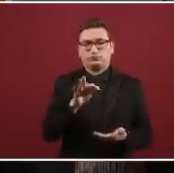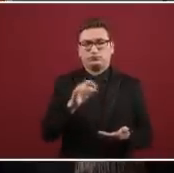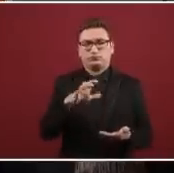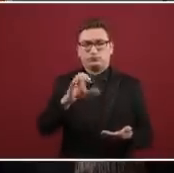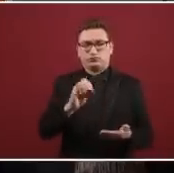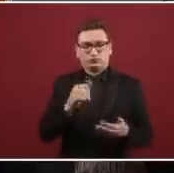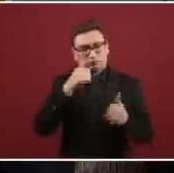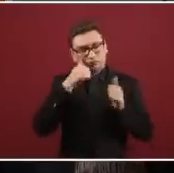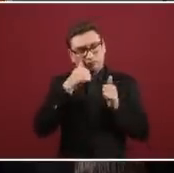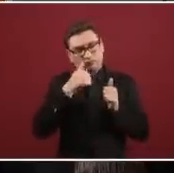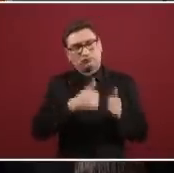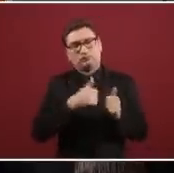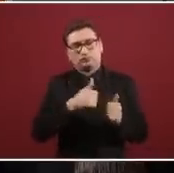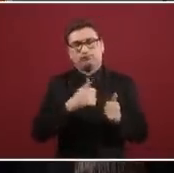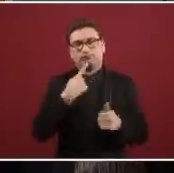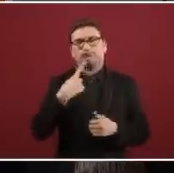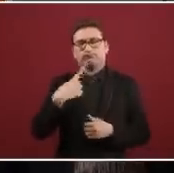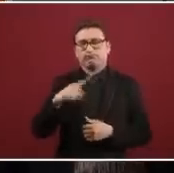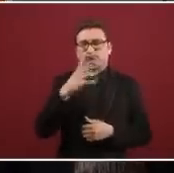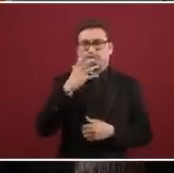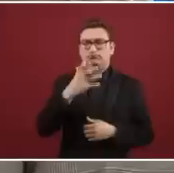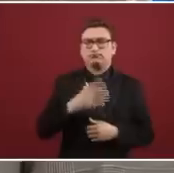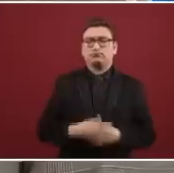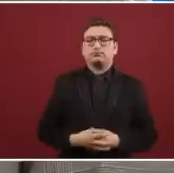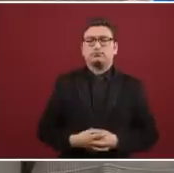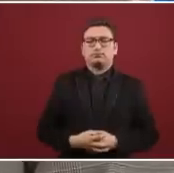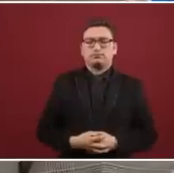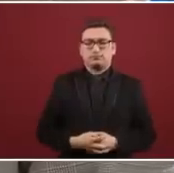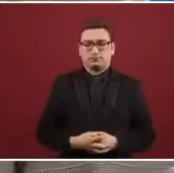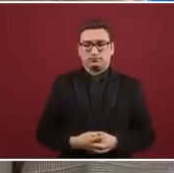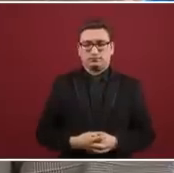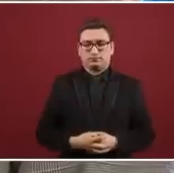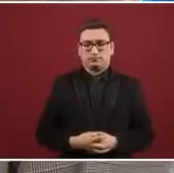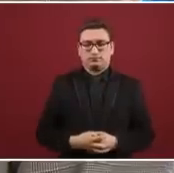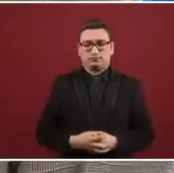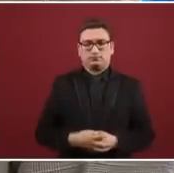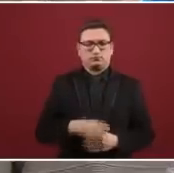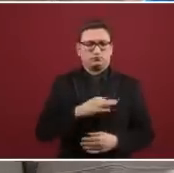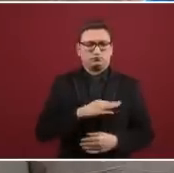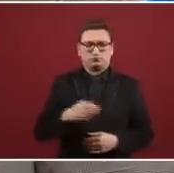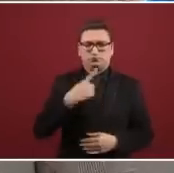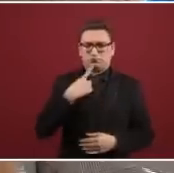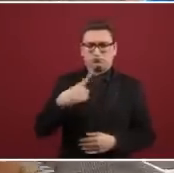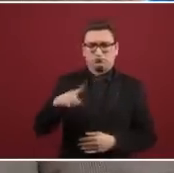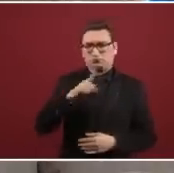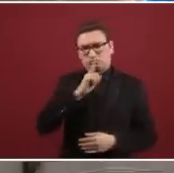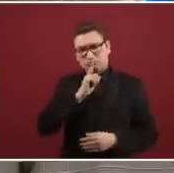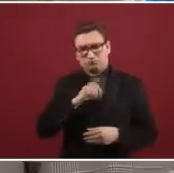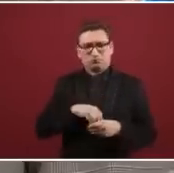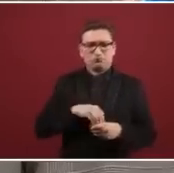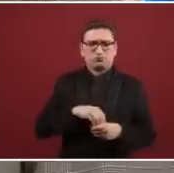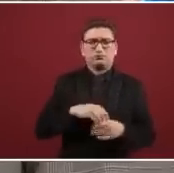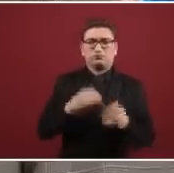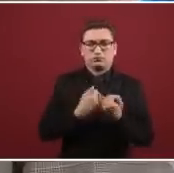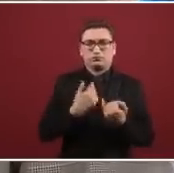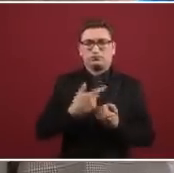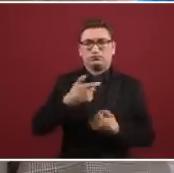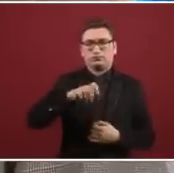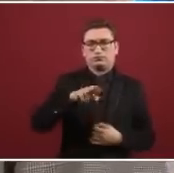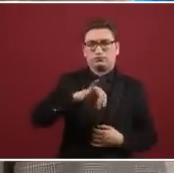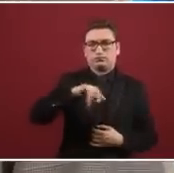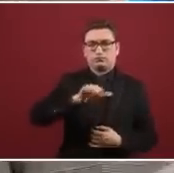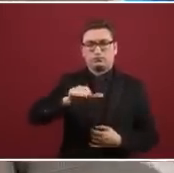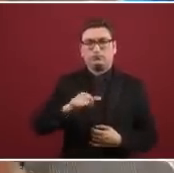el tratamiento de queja o de denuncia. Las denuncias podrán ser anónimas, las quejas pues ya viene con la formalidad